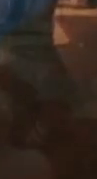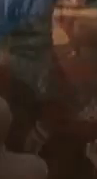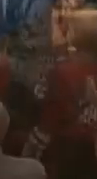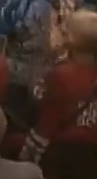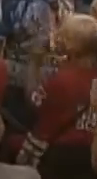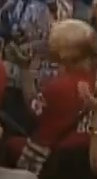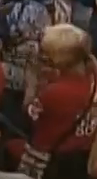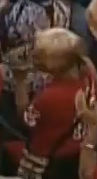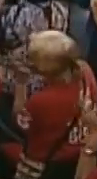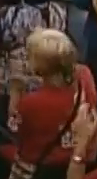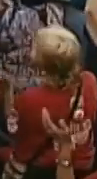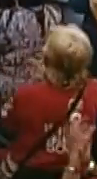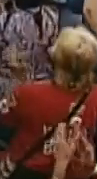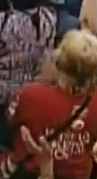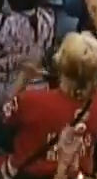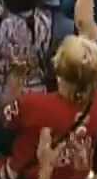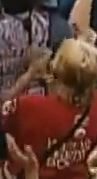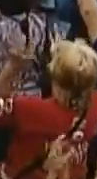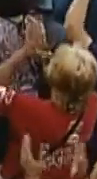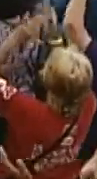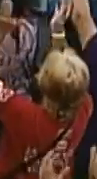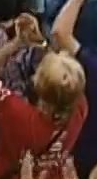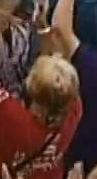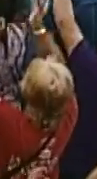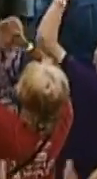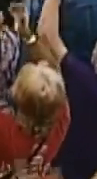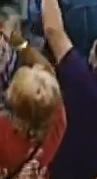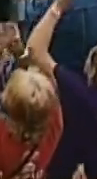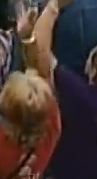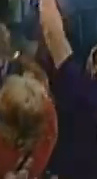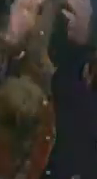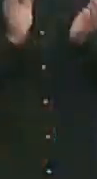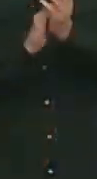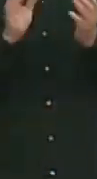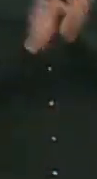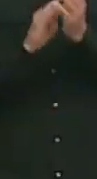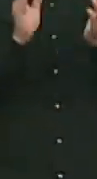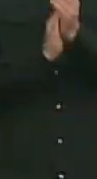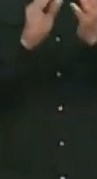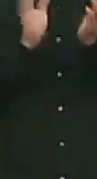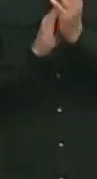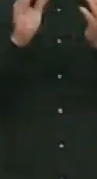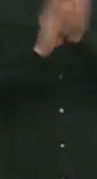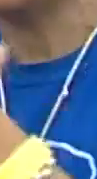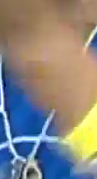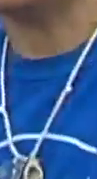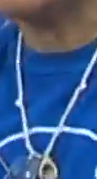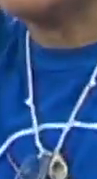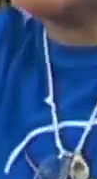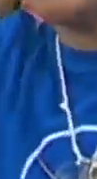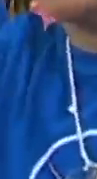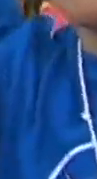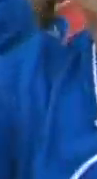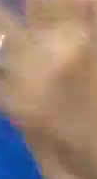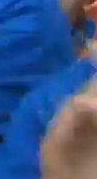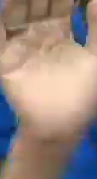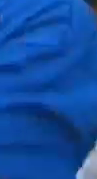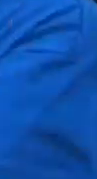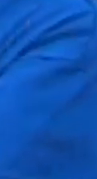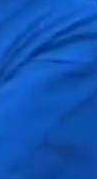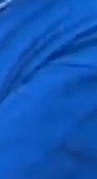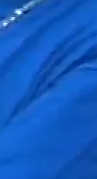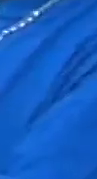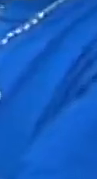Salón Ayacucho del Palacio de Miraflores, al acto Territorio 100% Amor Mayor y Hogares de la Patria.